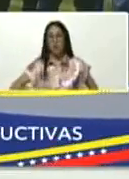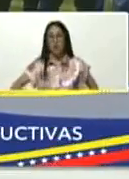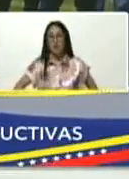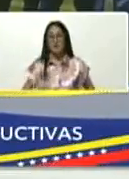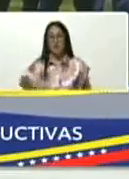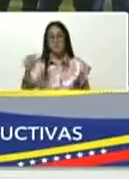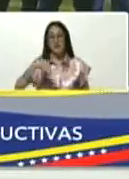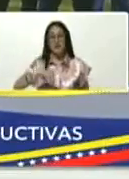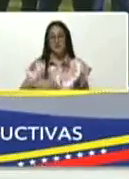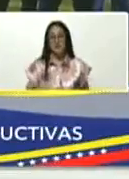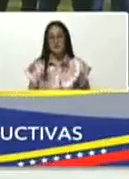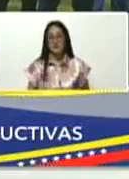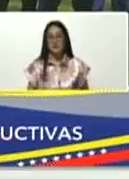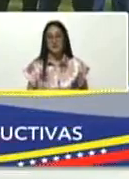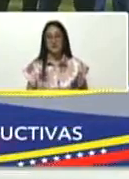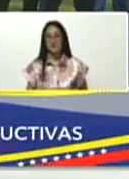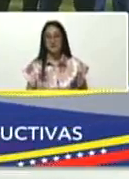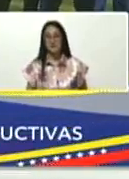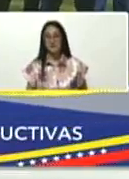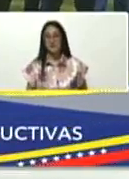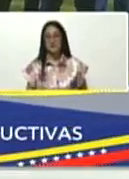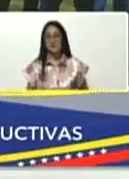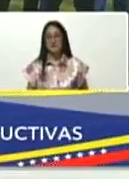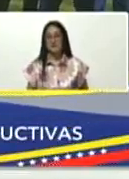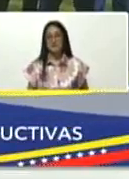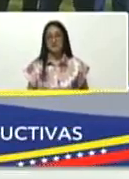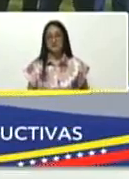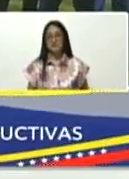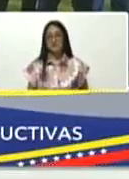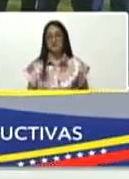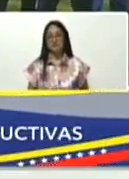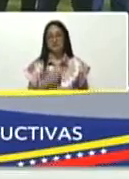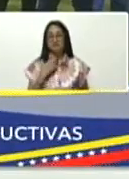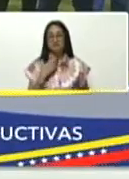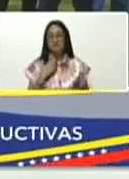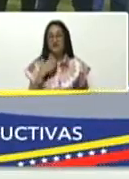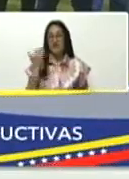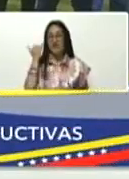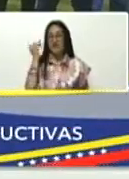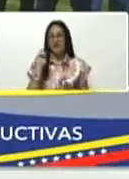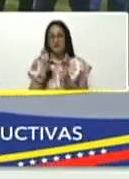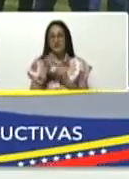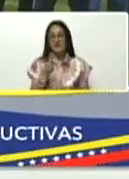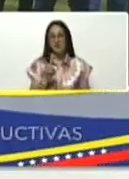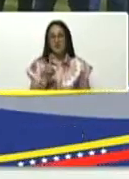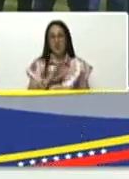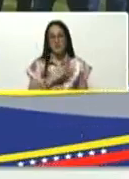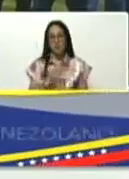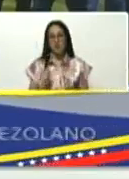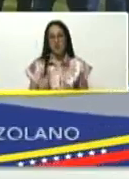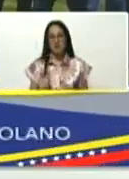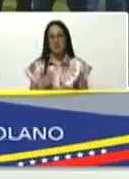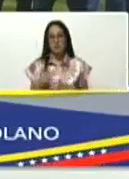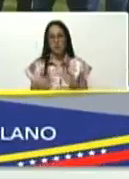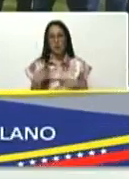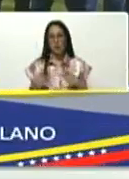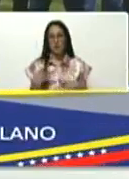allá. Y más allá. Bueno, llevando adelante esa idea de la Venezuela potencia, la Venezuela